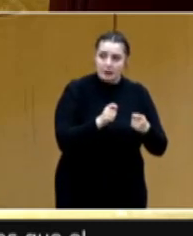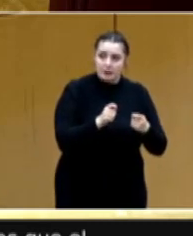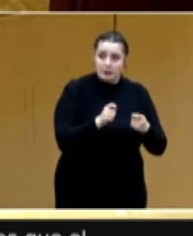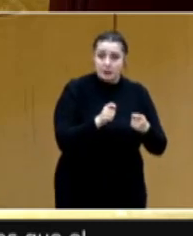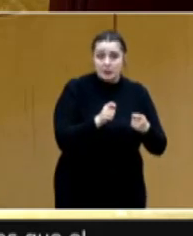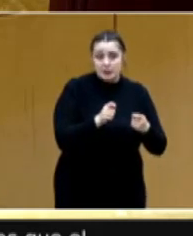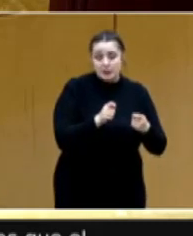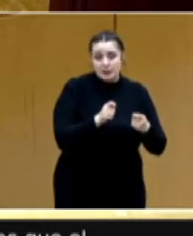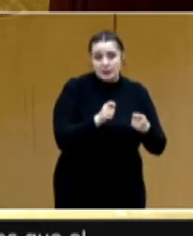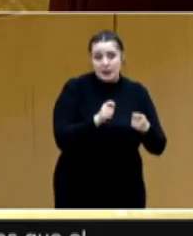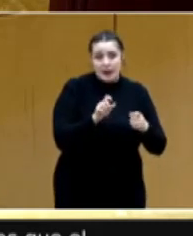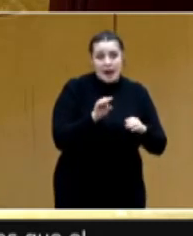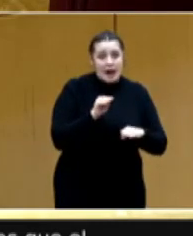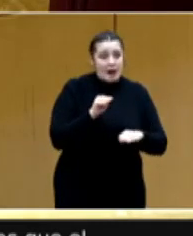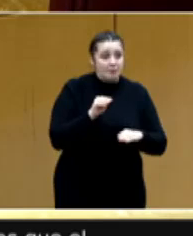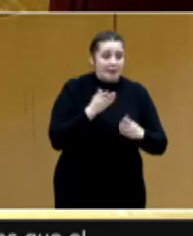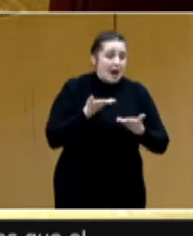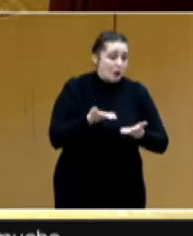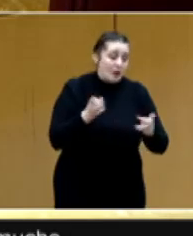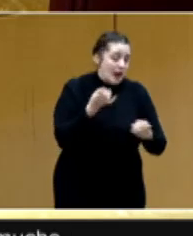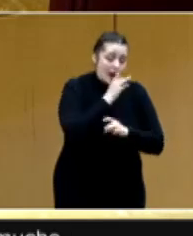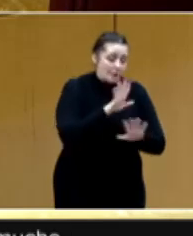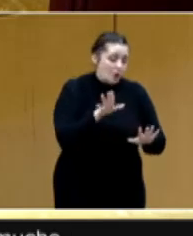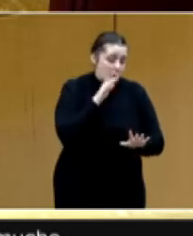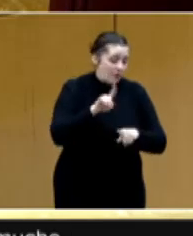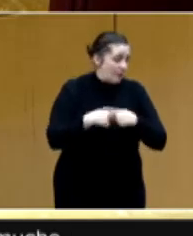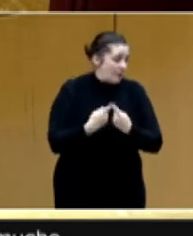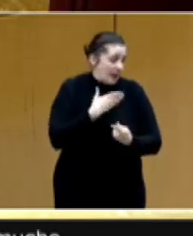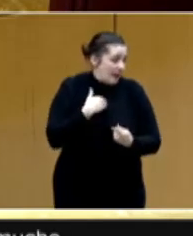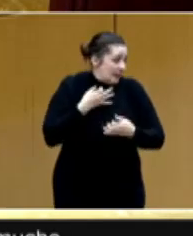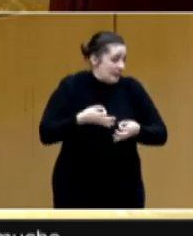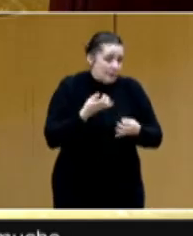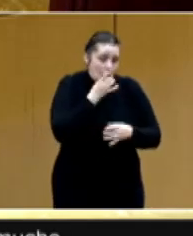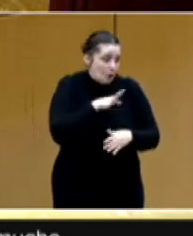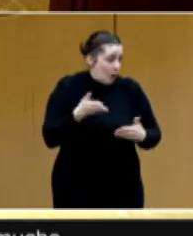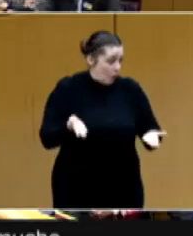no la mejor ayuda que deseamos siempre a los familiares